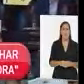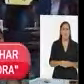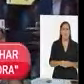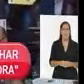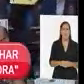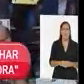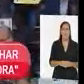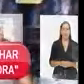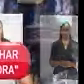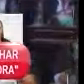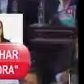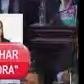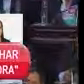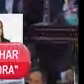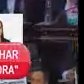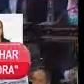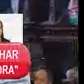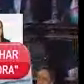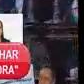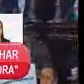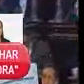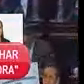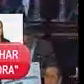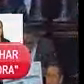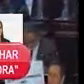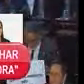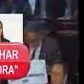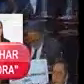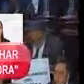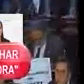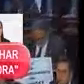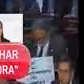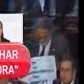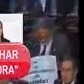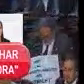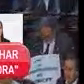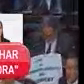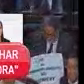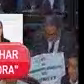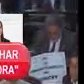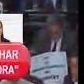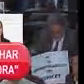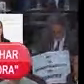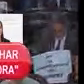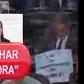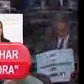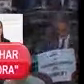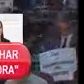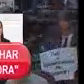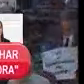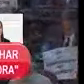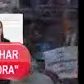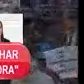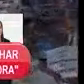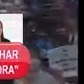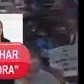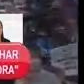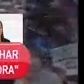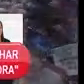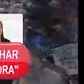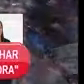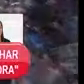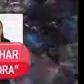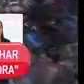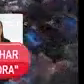Y había uno muy original, que ahí lo estamos viendo, que decía, volvé Pinedo. Ese era un cartel bastante original, pero ese era más o menos el